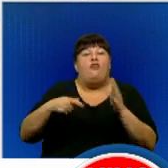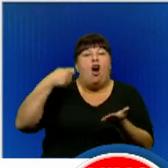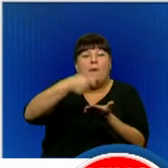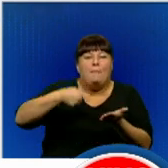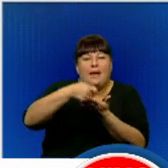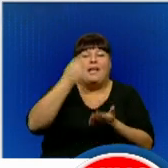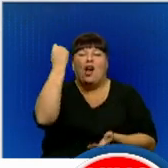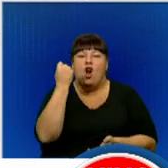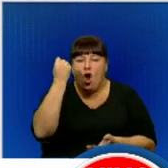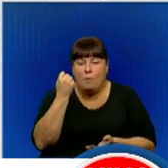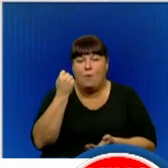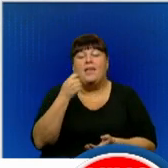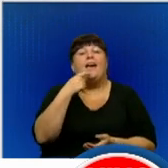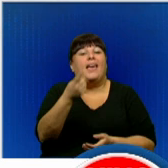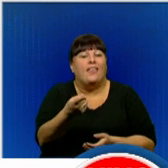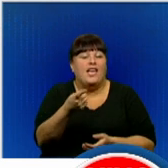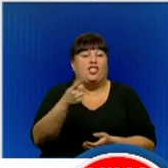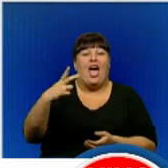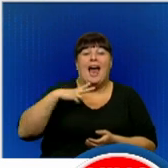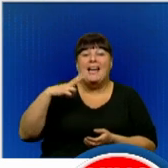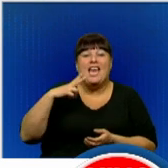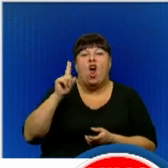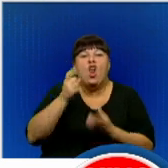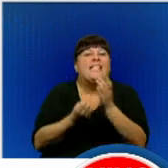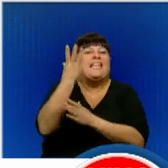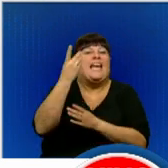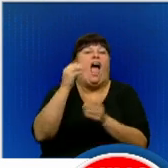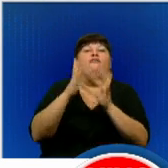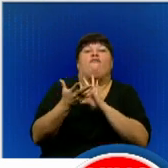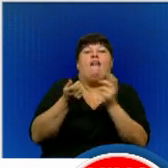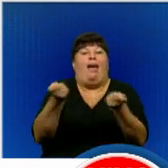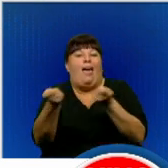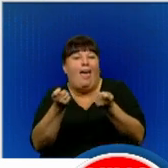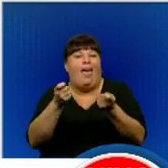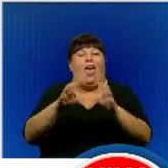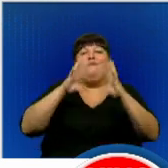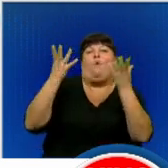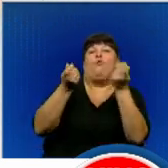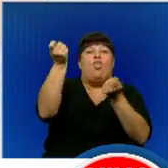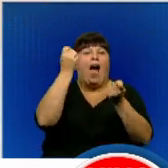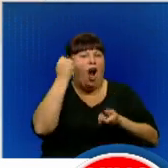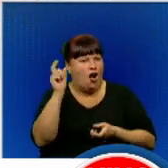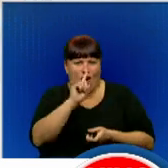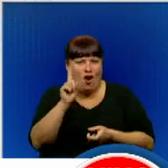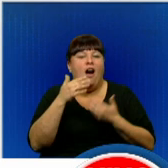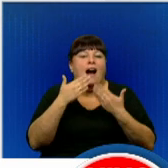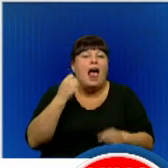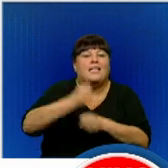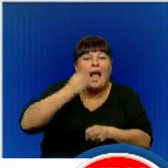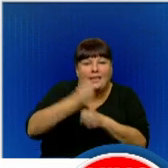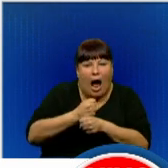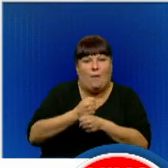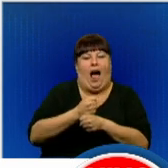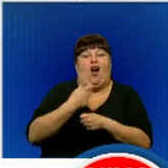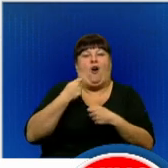de la economía se está diciendo que la riqueza no se crea a través de la especulación y del mundo financiero sino a través del trabajo y la